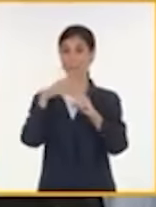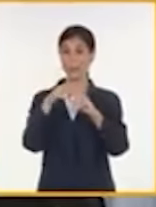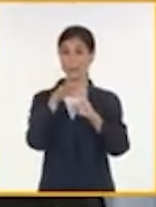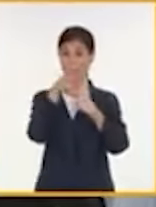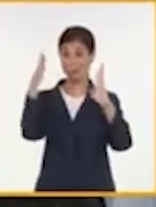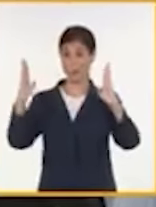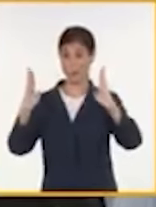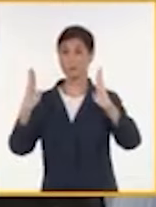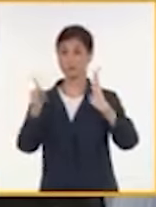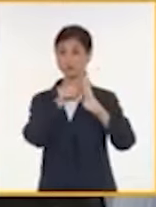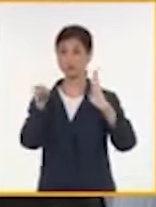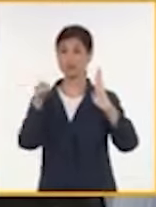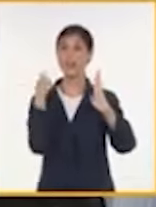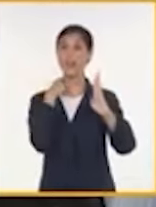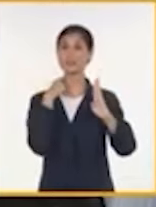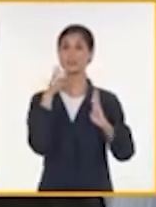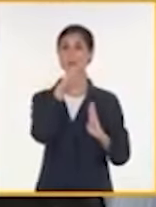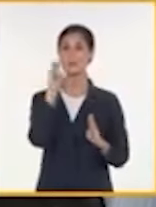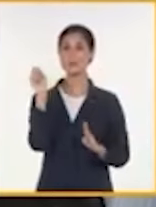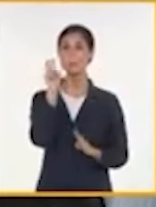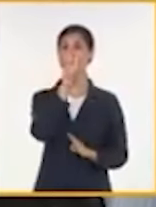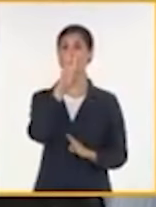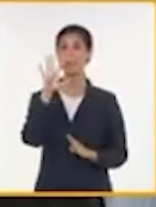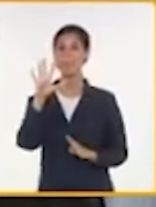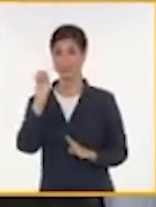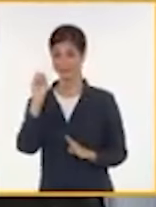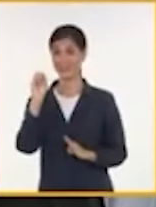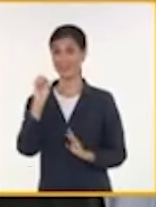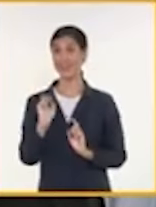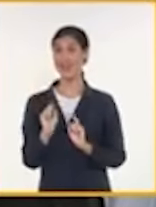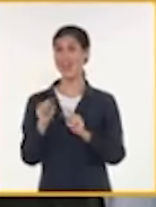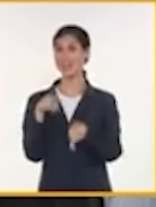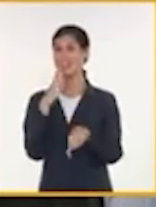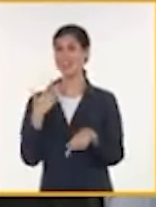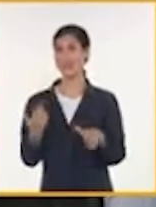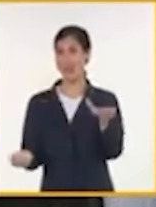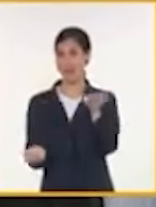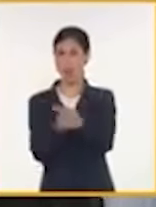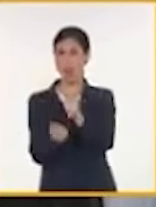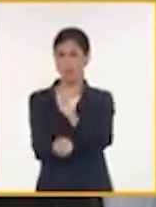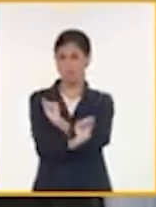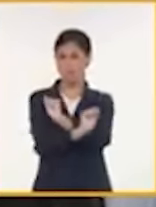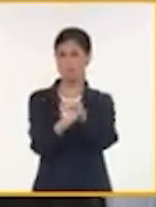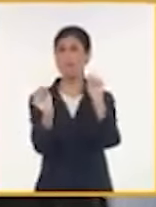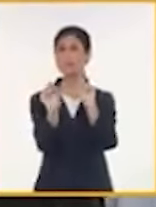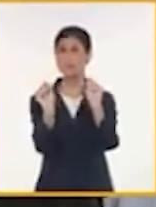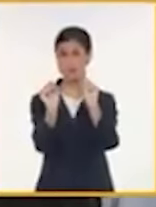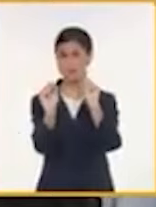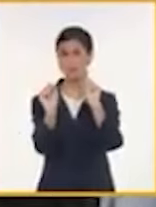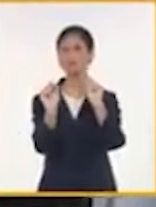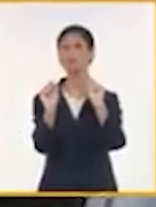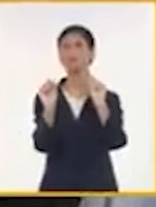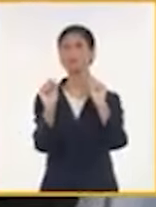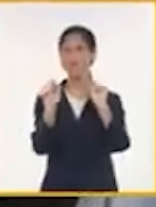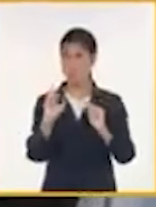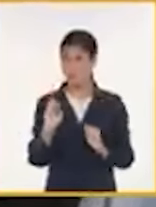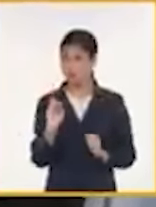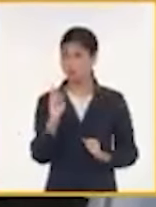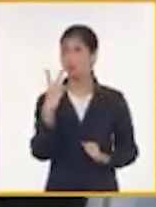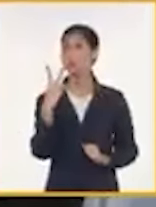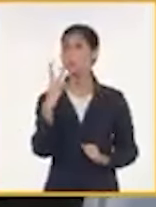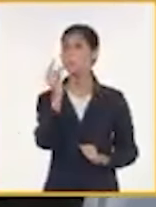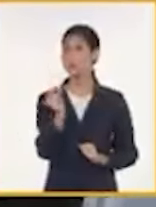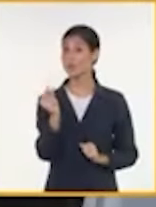lanzamiento de artefactos explosivos incendiarios cont instalación y entidades públicas fueron identificados otros dos cubanos